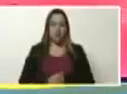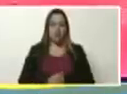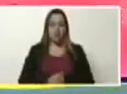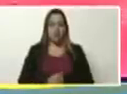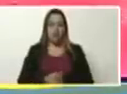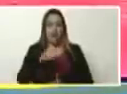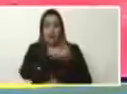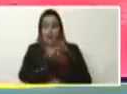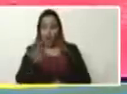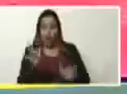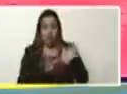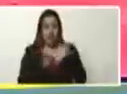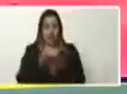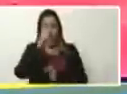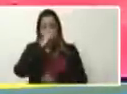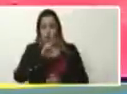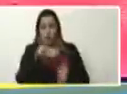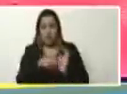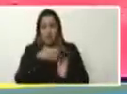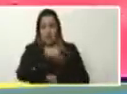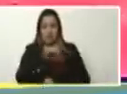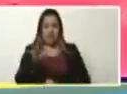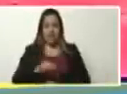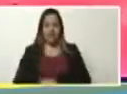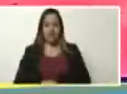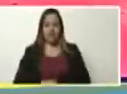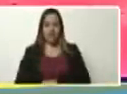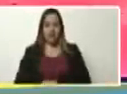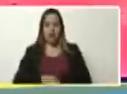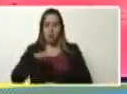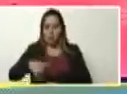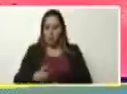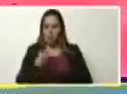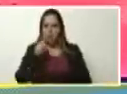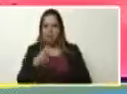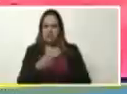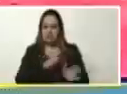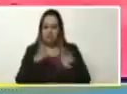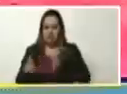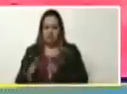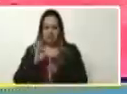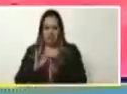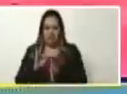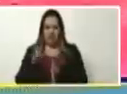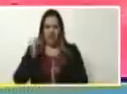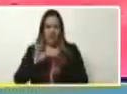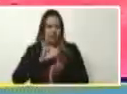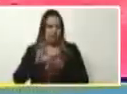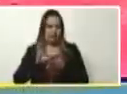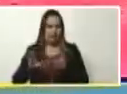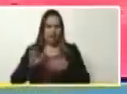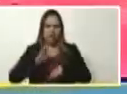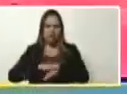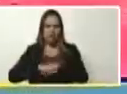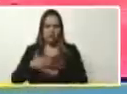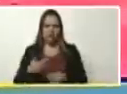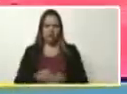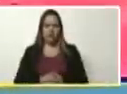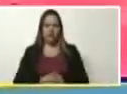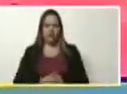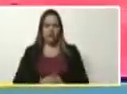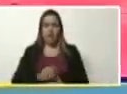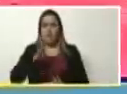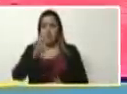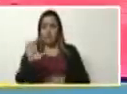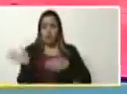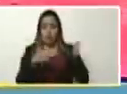14 de abril 2013. Esa etapa, pudiéramos decir, se pudiera caracterizar desde el